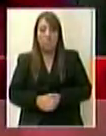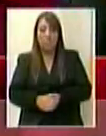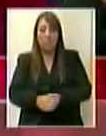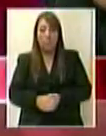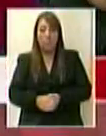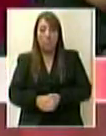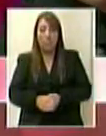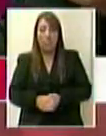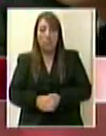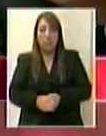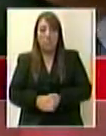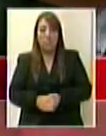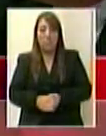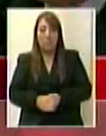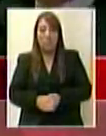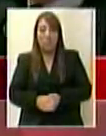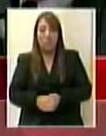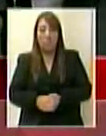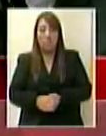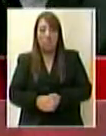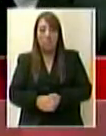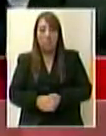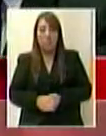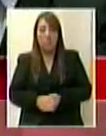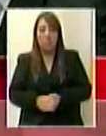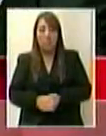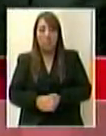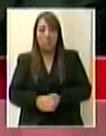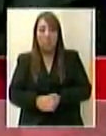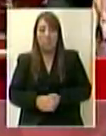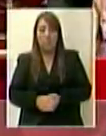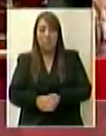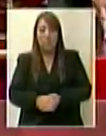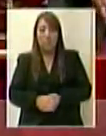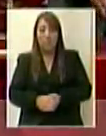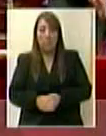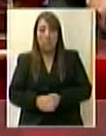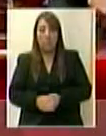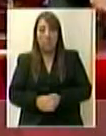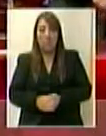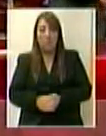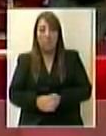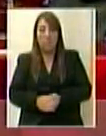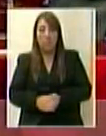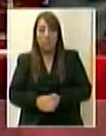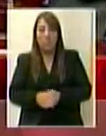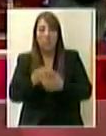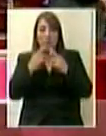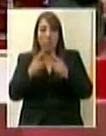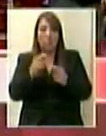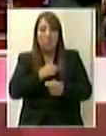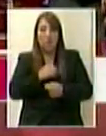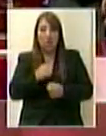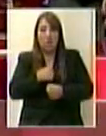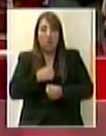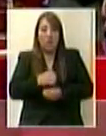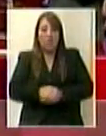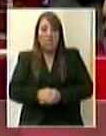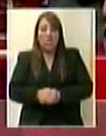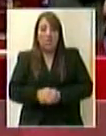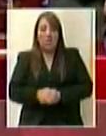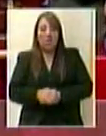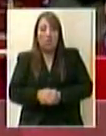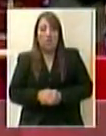internacional El Señor está presente por supuesto para Que responda